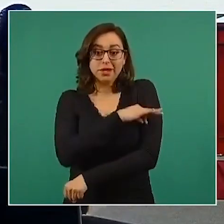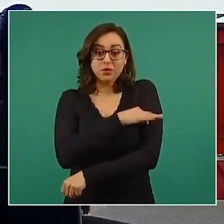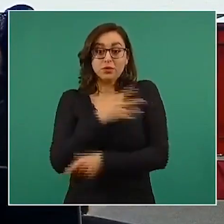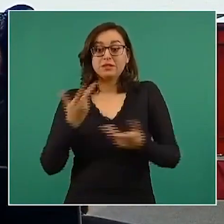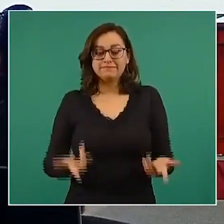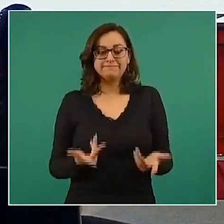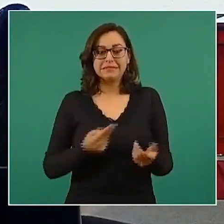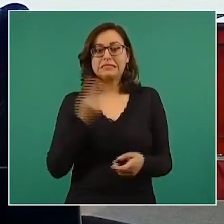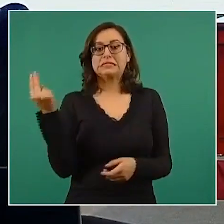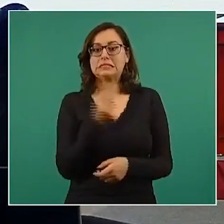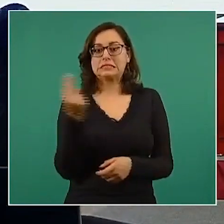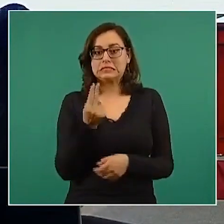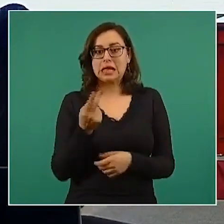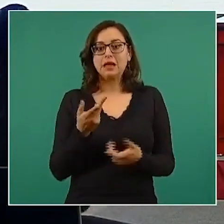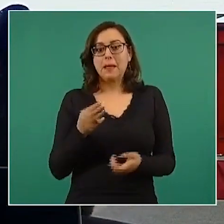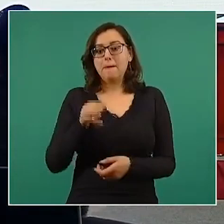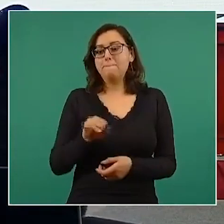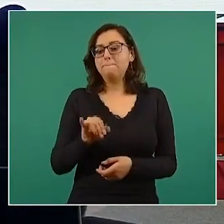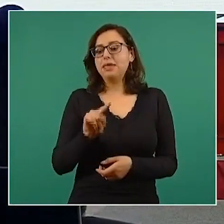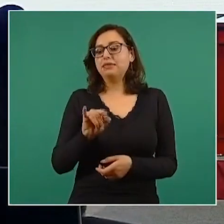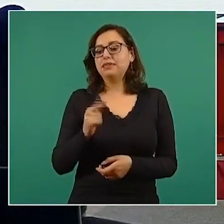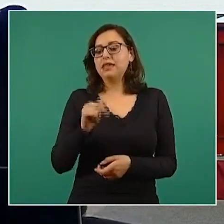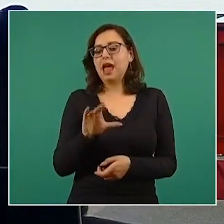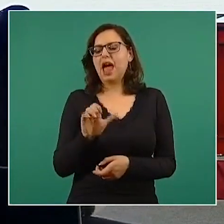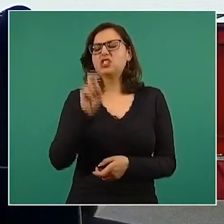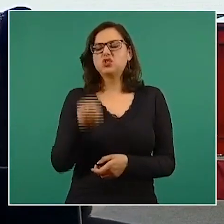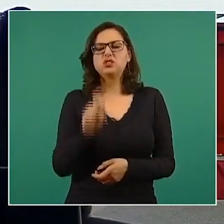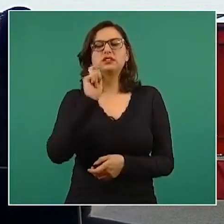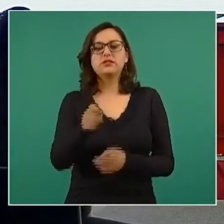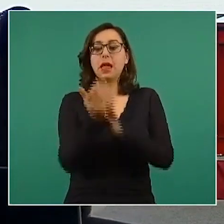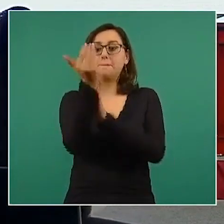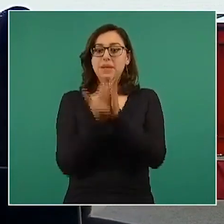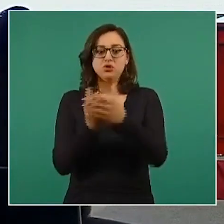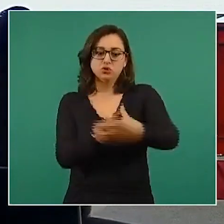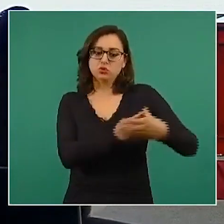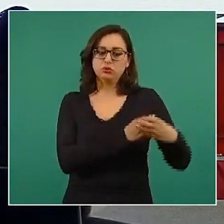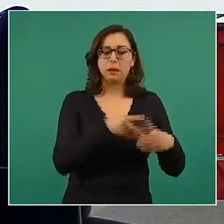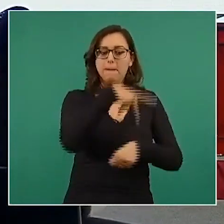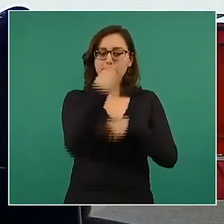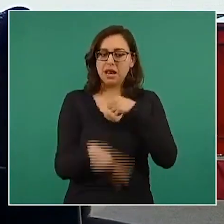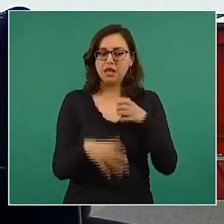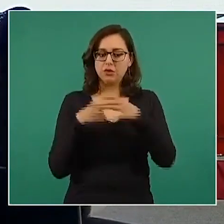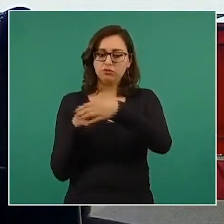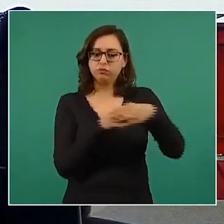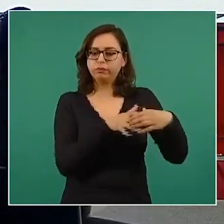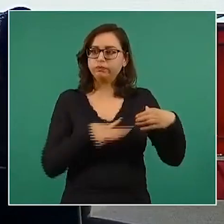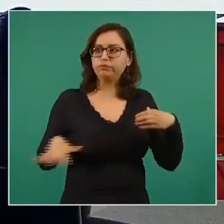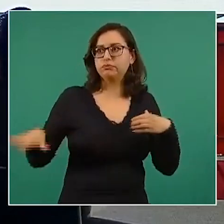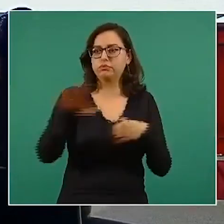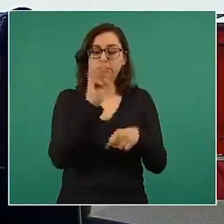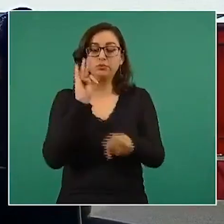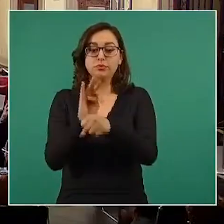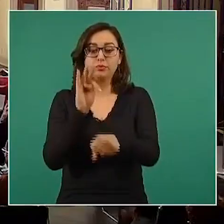es reducir los daños, reducir los riesgos, reducir también la velocidad de transmisión, de propagación del virus